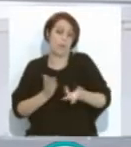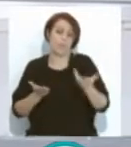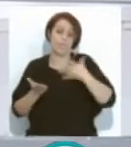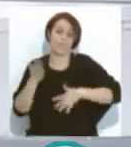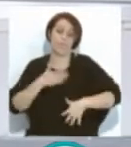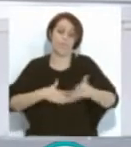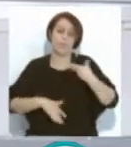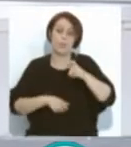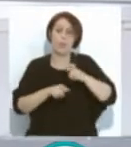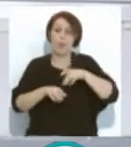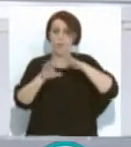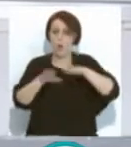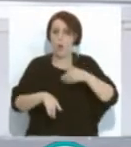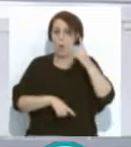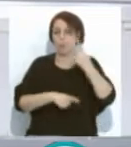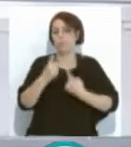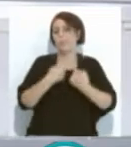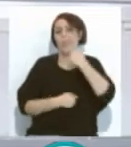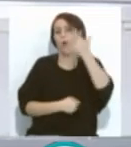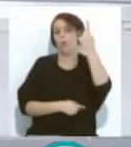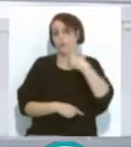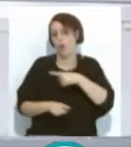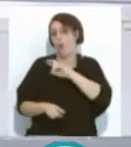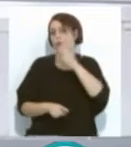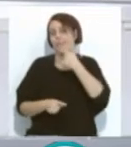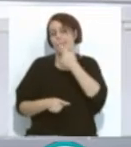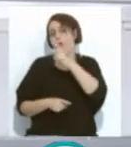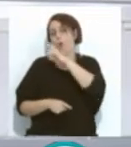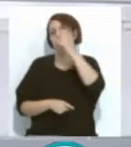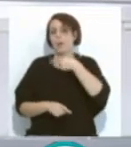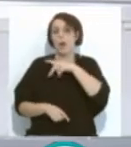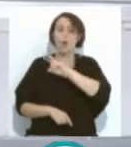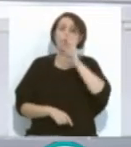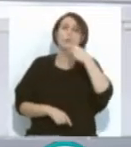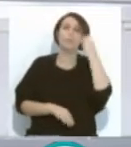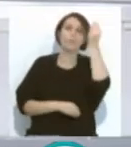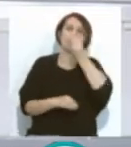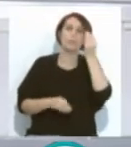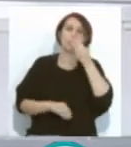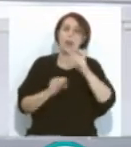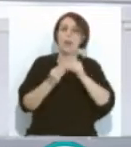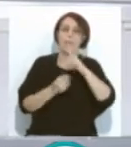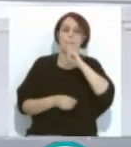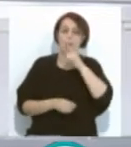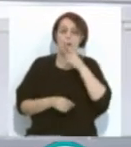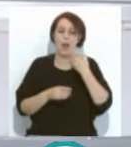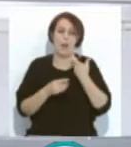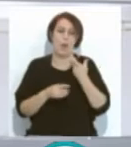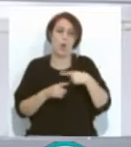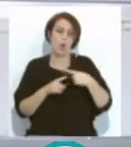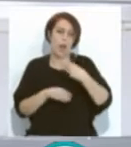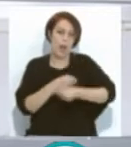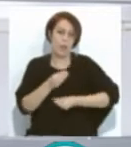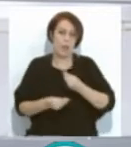millones de aficionados, alguno cuenta una cosa, otro le gusta otra, otro piensa que se ha hecho mal una determinada manera de hacer las cosas, otro que